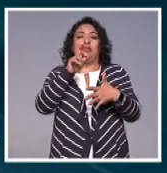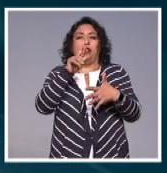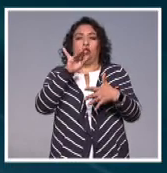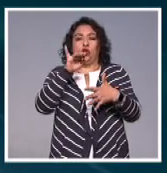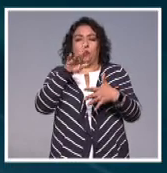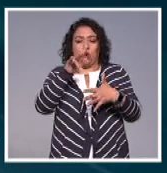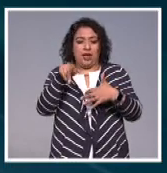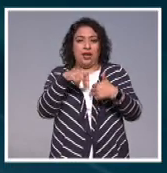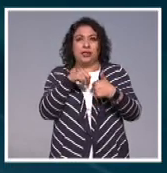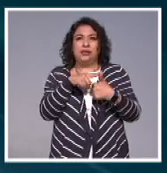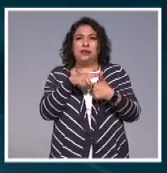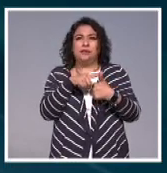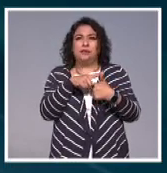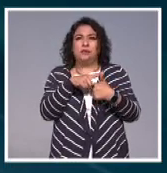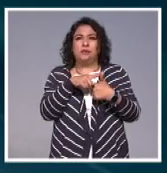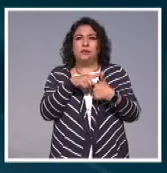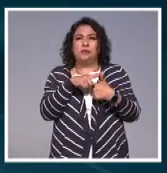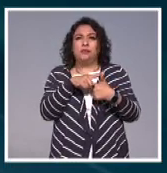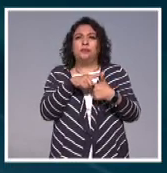Y